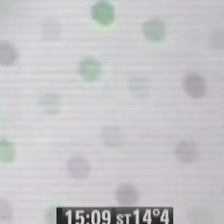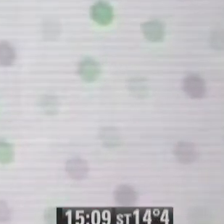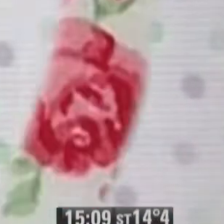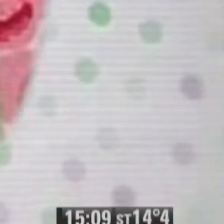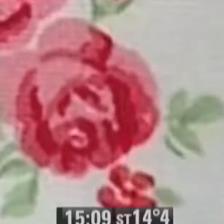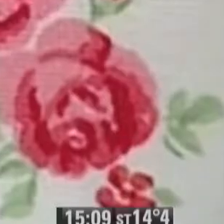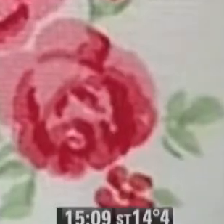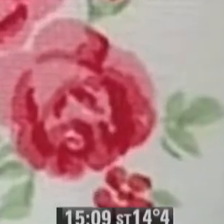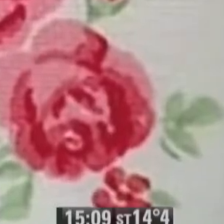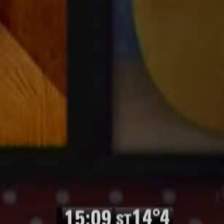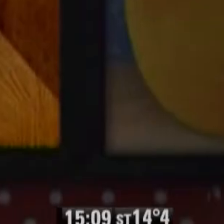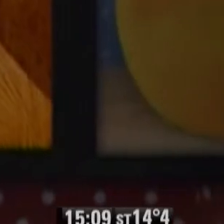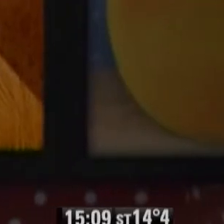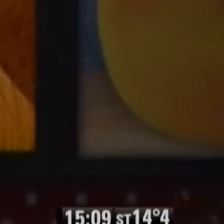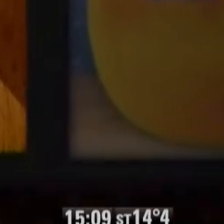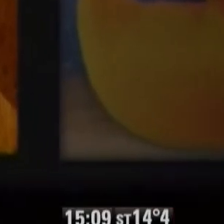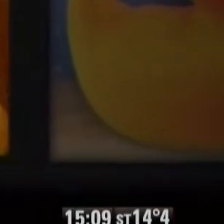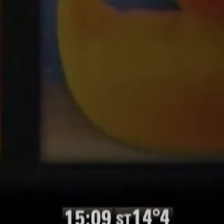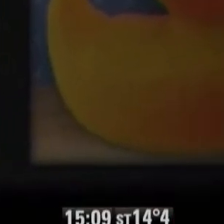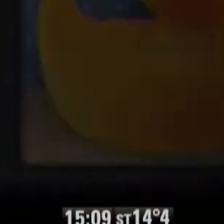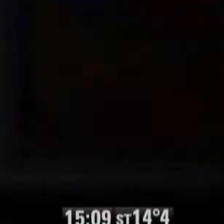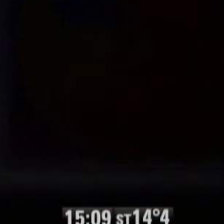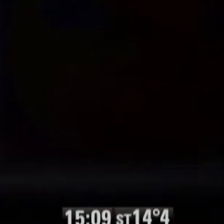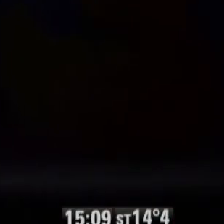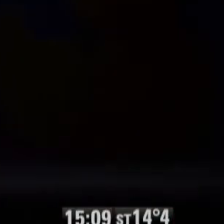vale ah